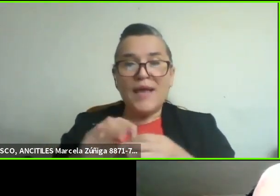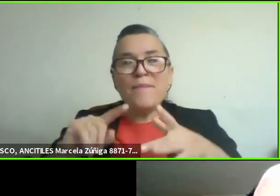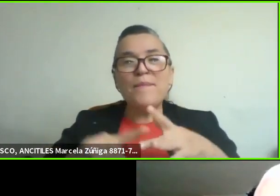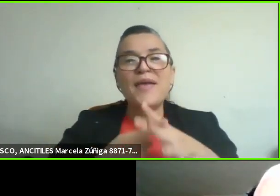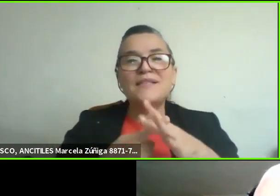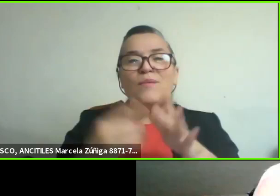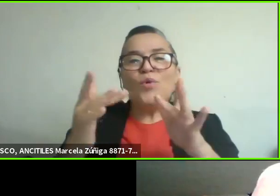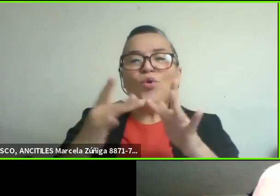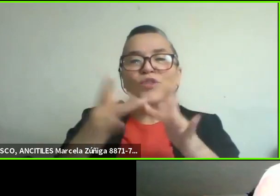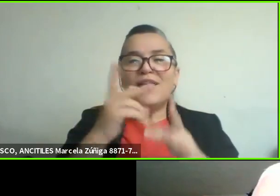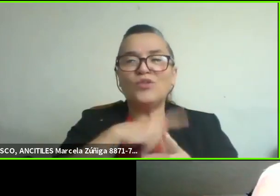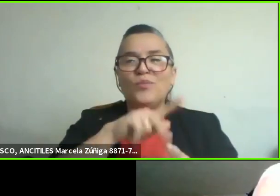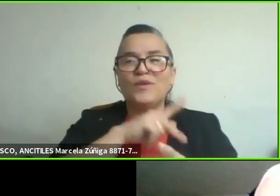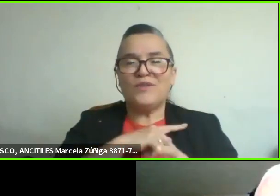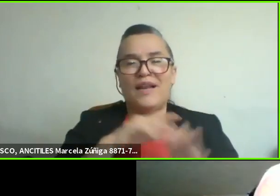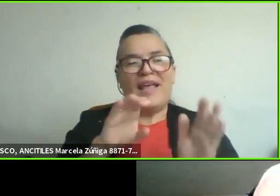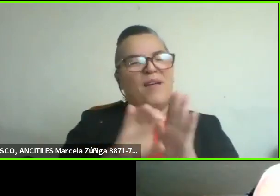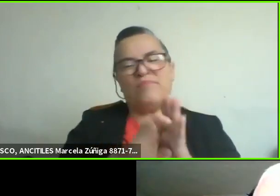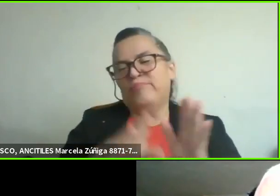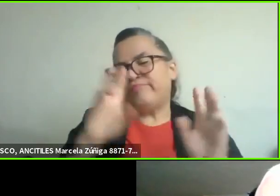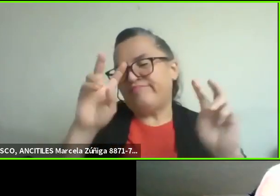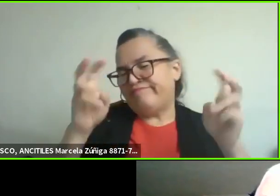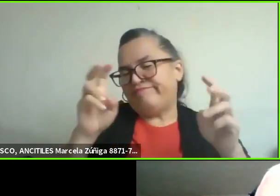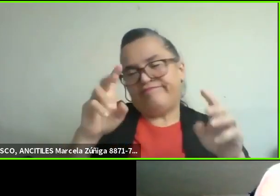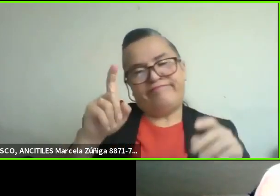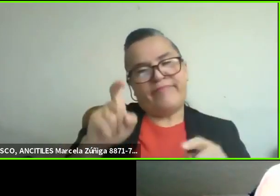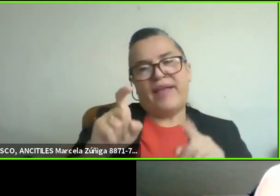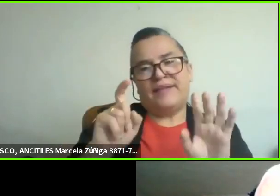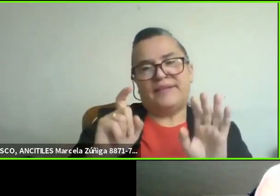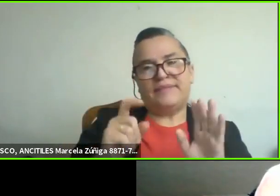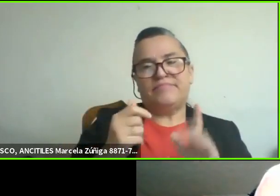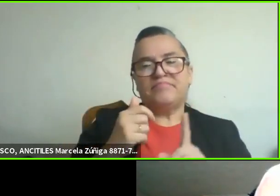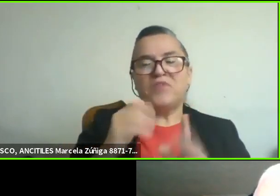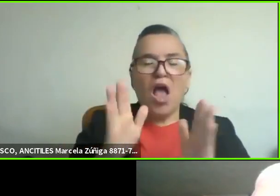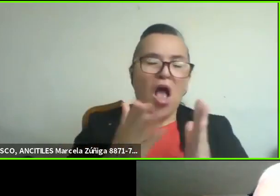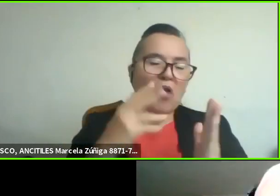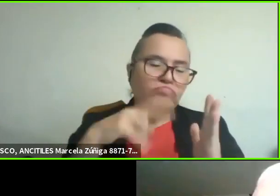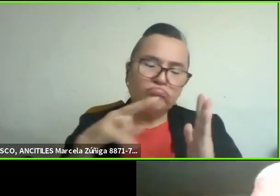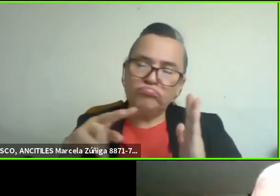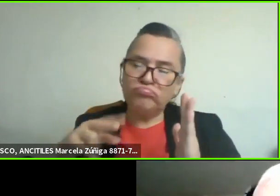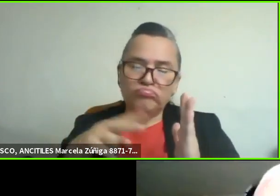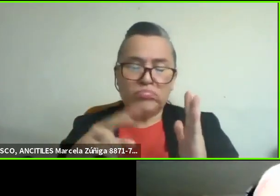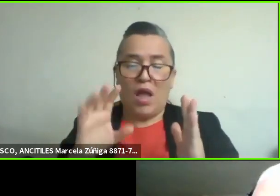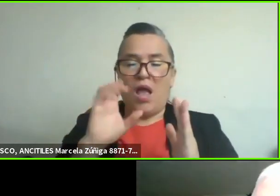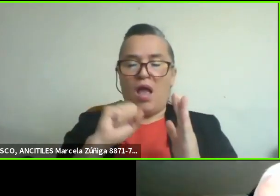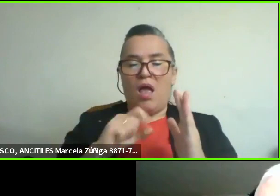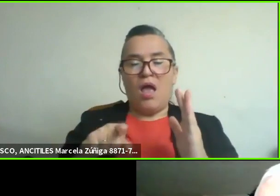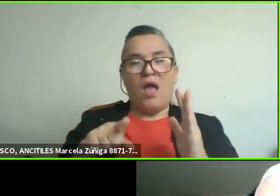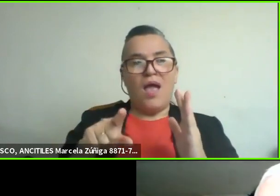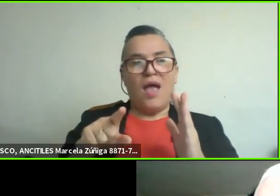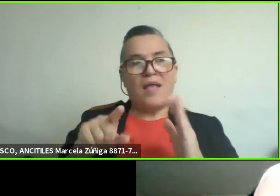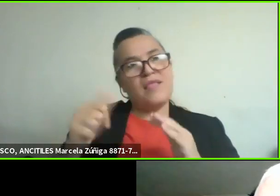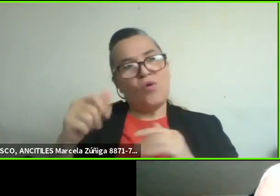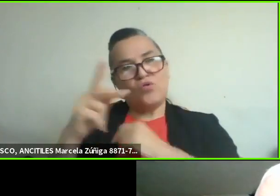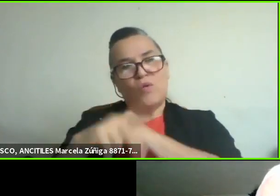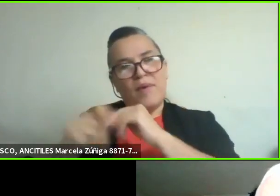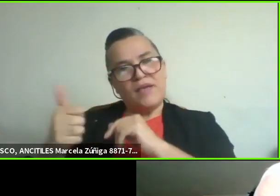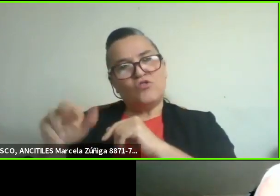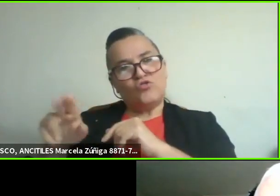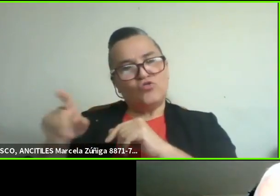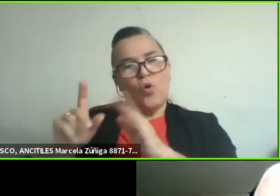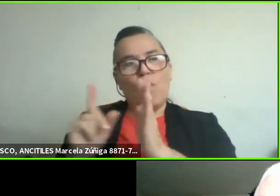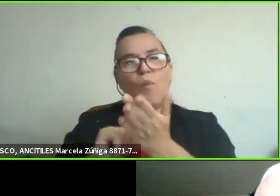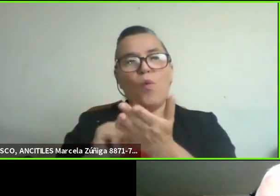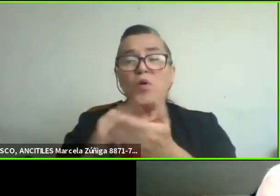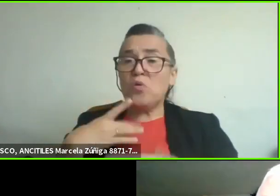ejemplo ustedes están trabajando un tema equis y siguen la literatura en ese tema y ven que un colega de equis país publicó